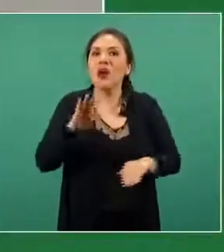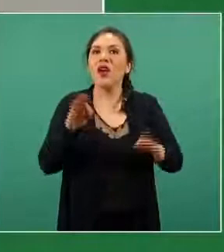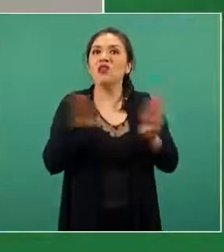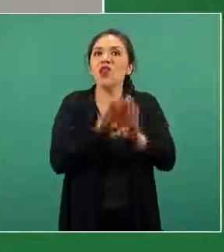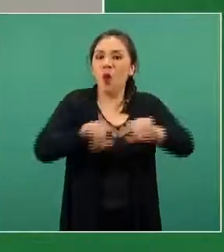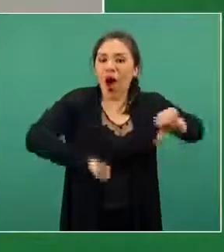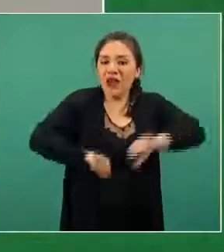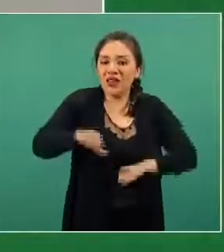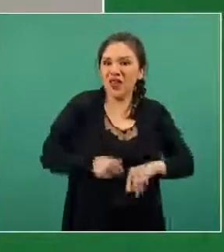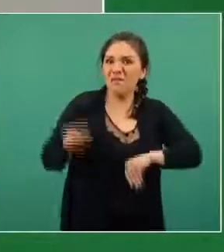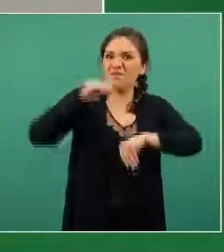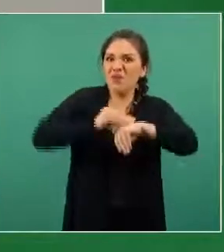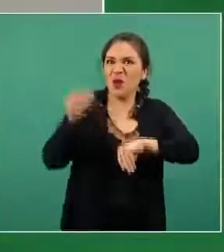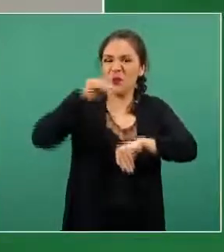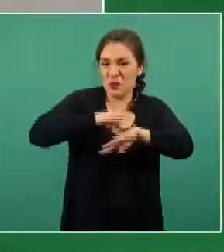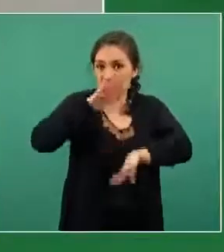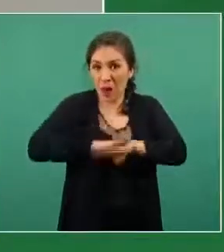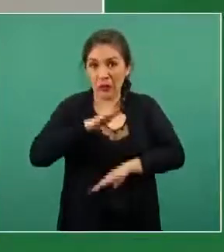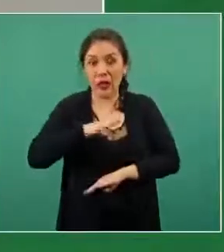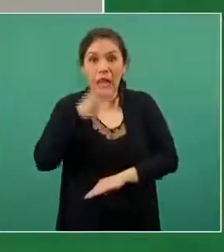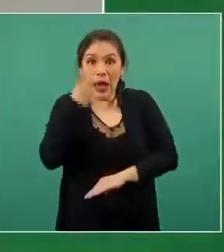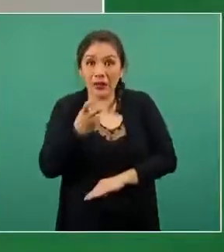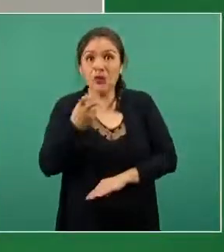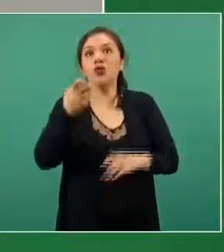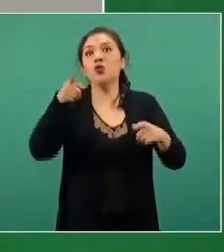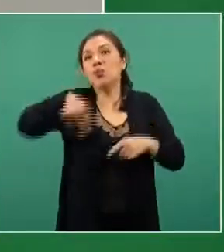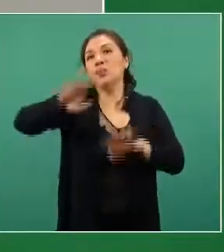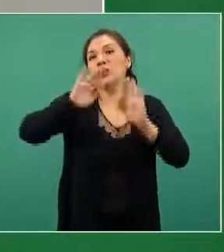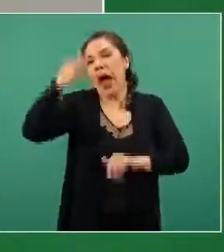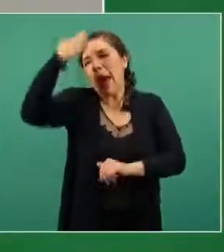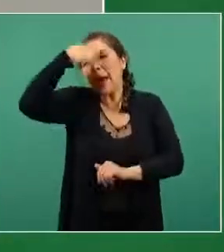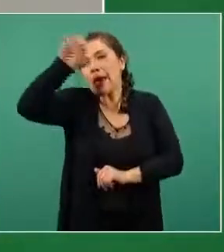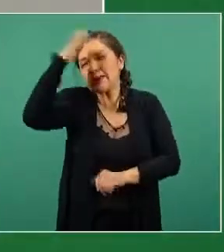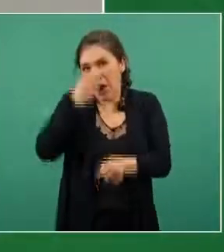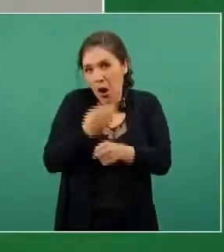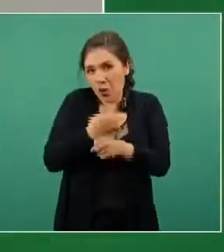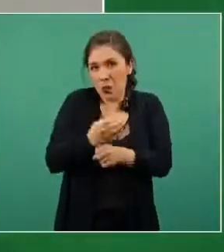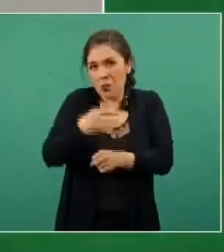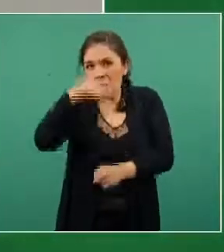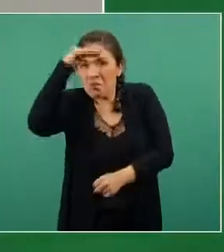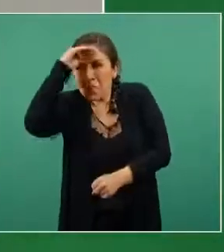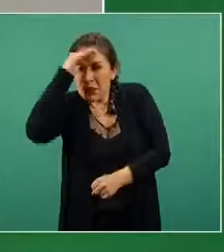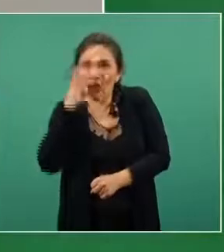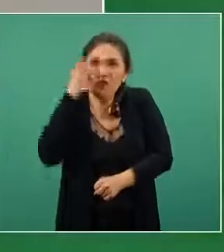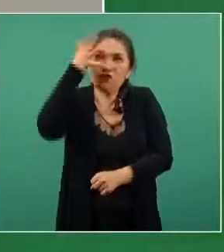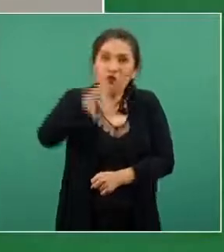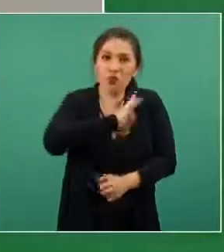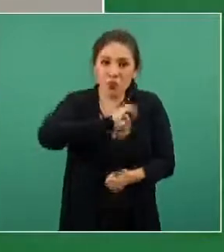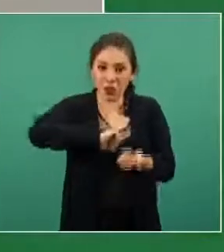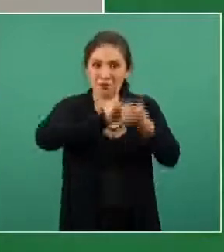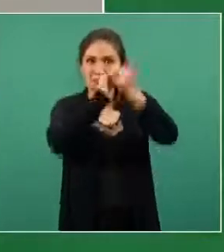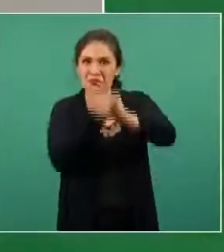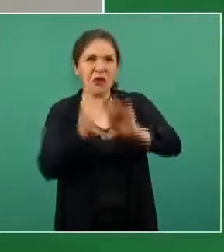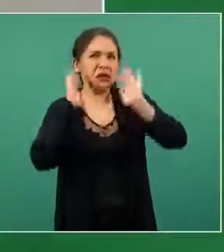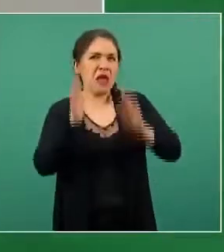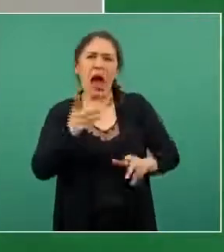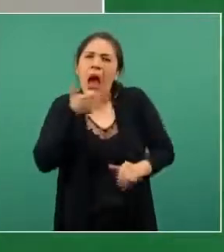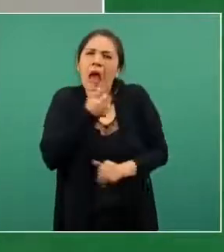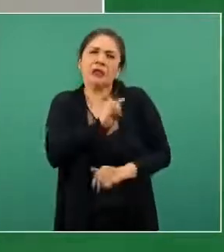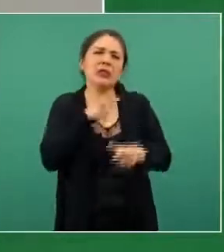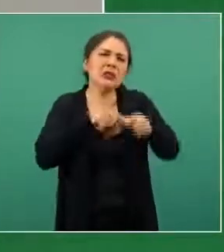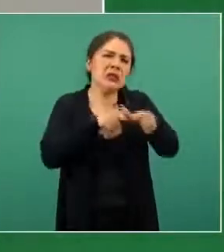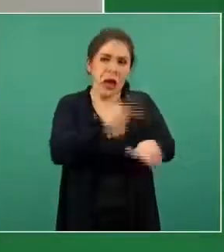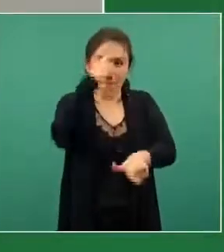de acciones. Pero justo si esto, bajo la experiencia, entonces puede ya convertirse en una nueva modalidad de